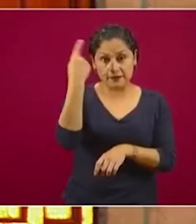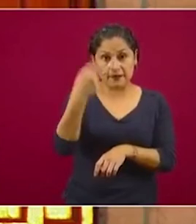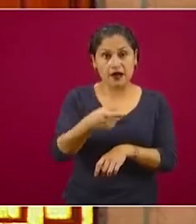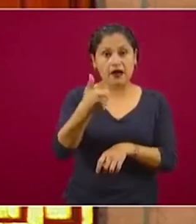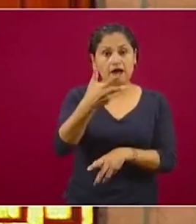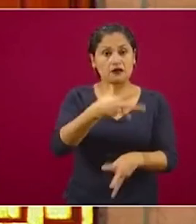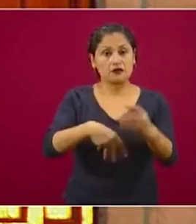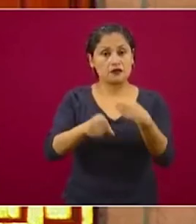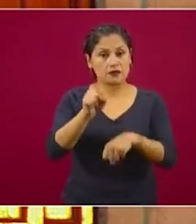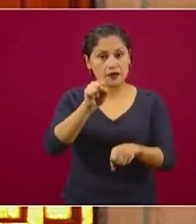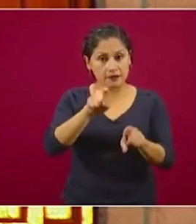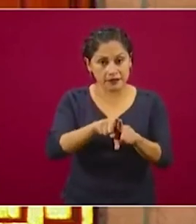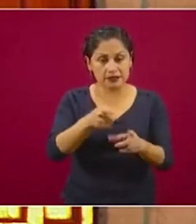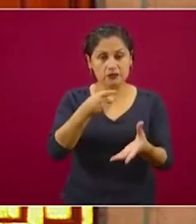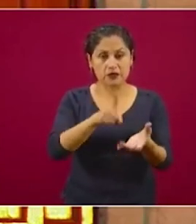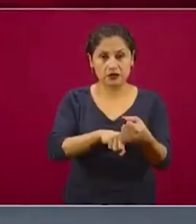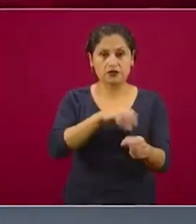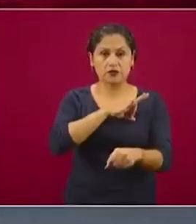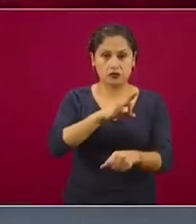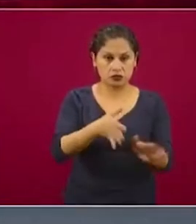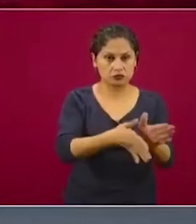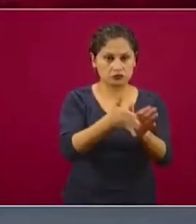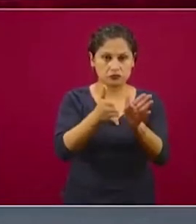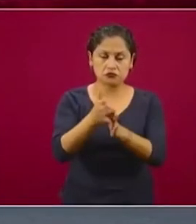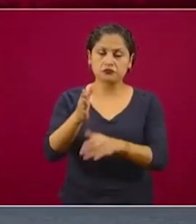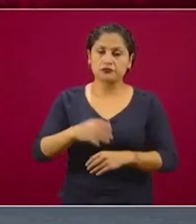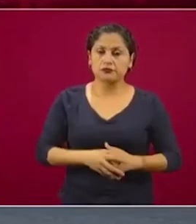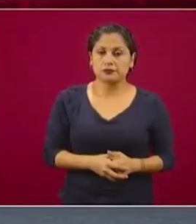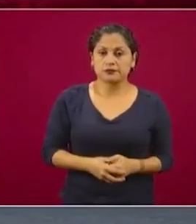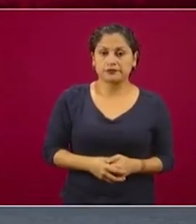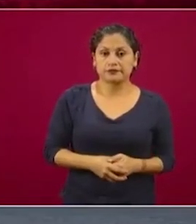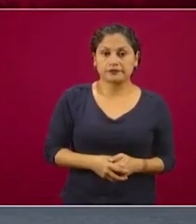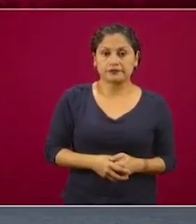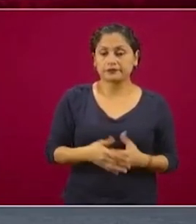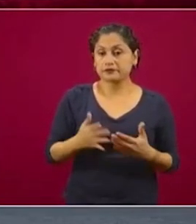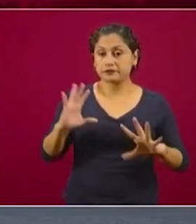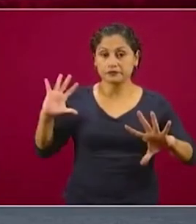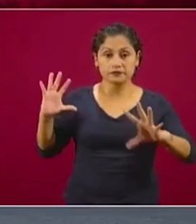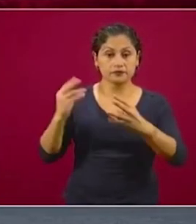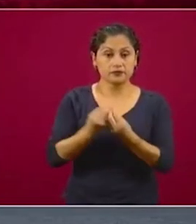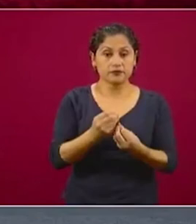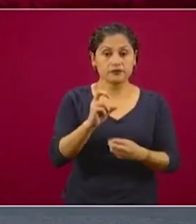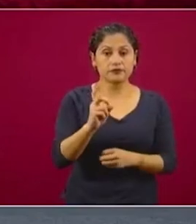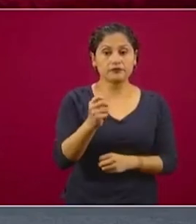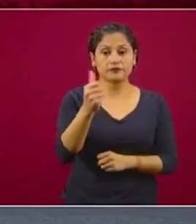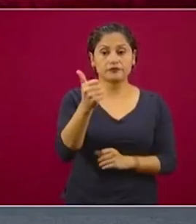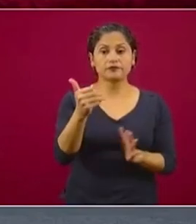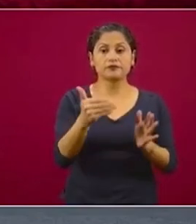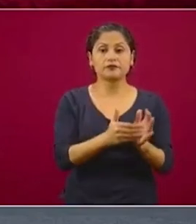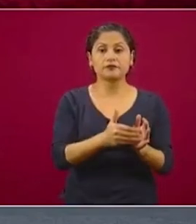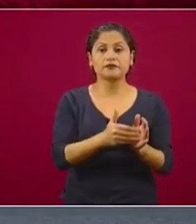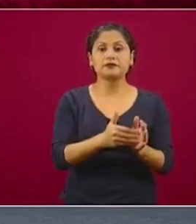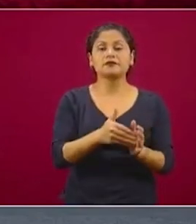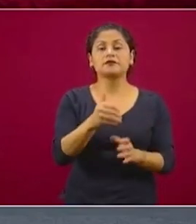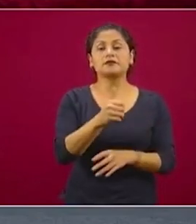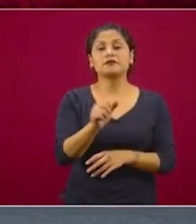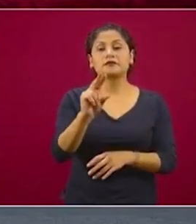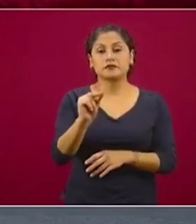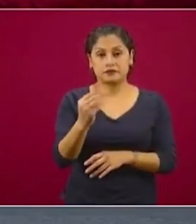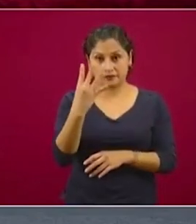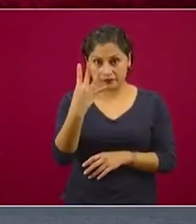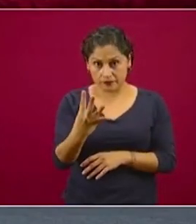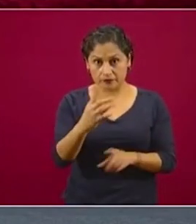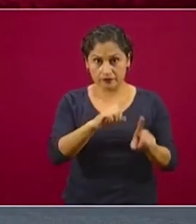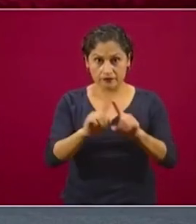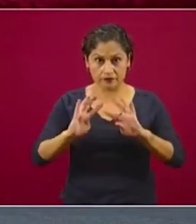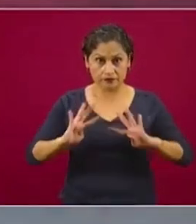obras a este momento acumulado llevaríamos 36 mil 784 comités por